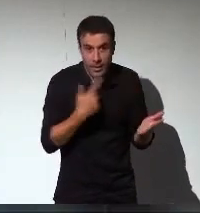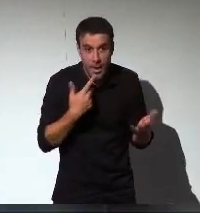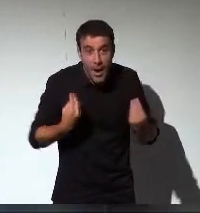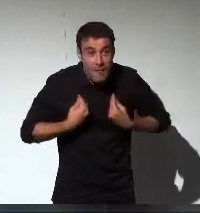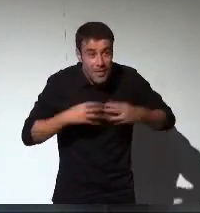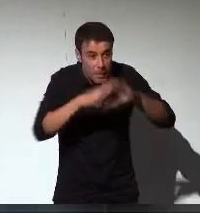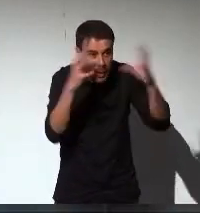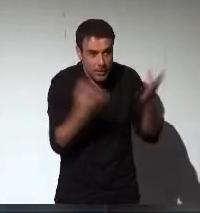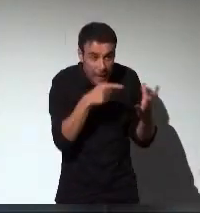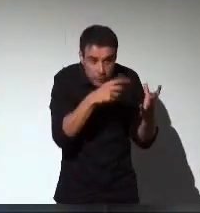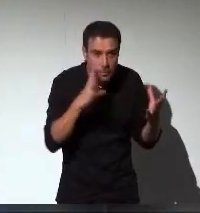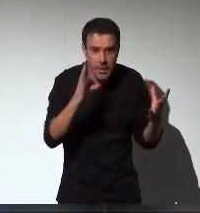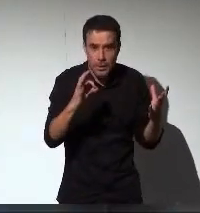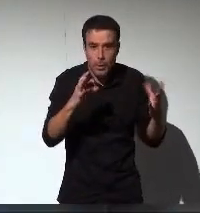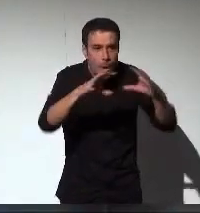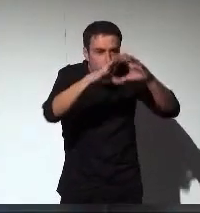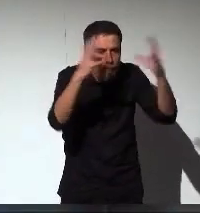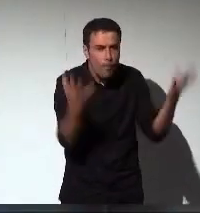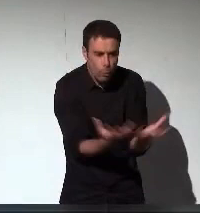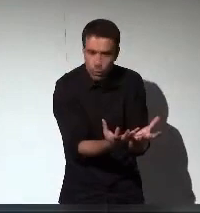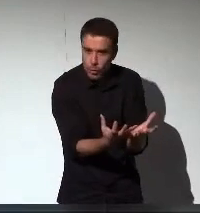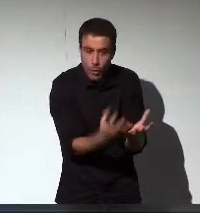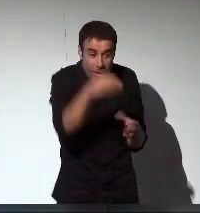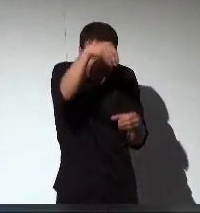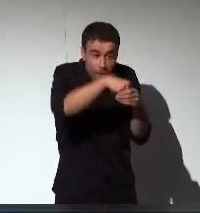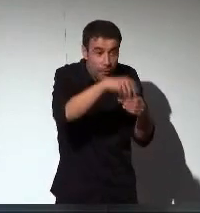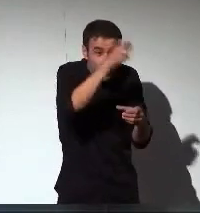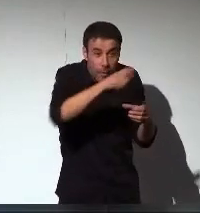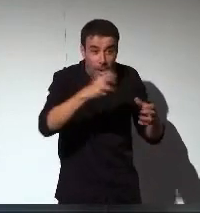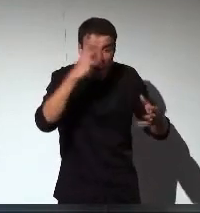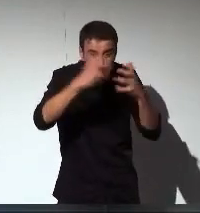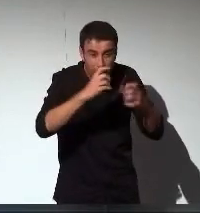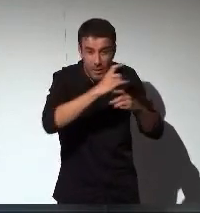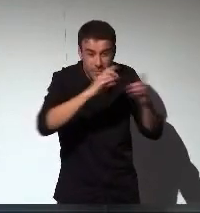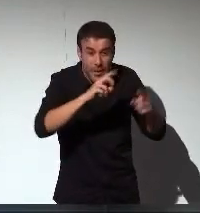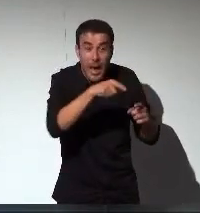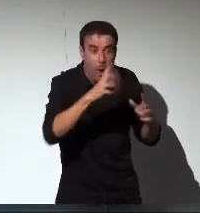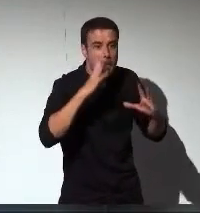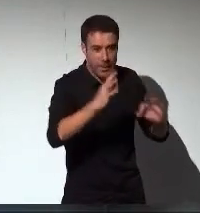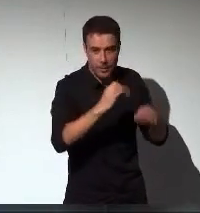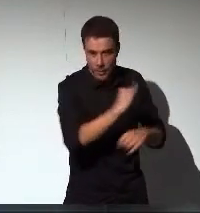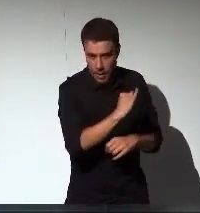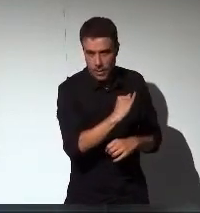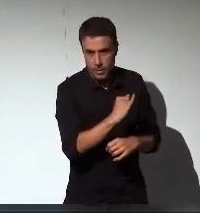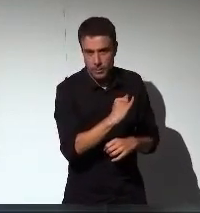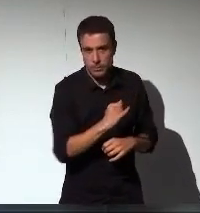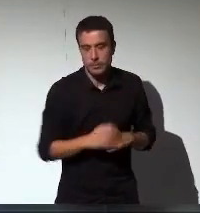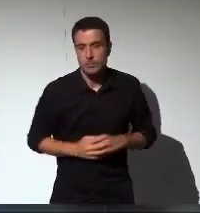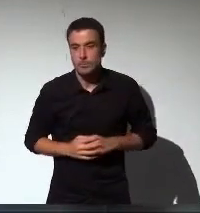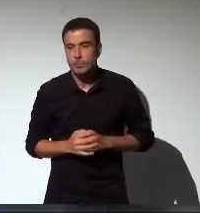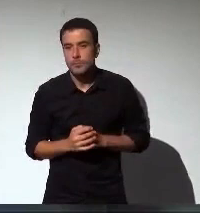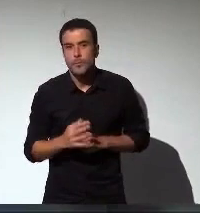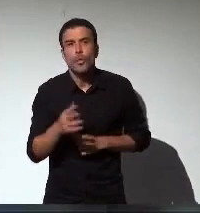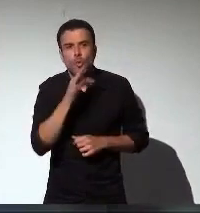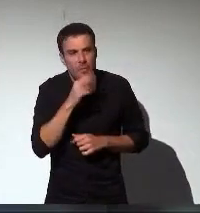planeta, no el planeta, la vida del planeta. A pesar de que existen todavía voces críticas